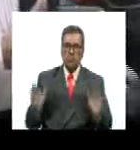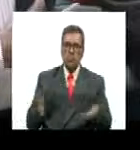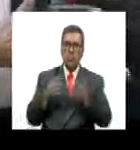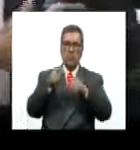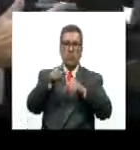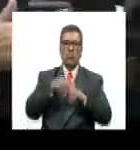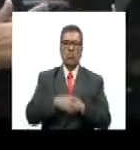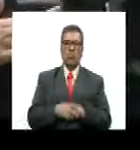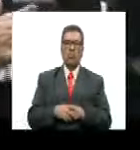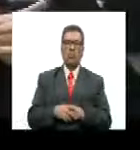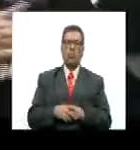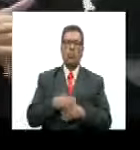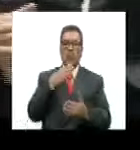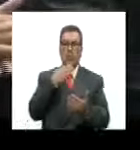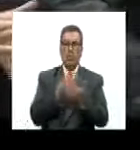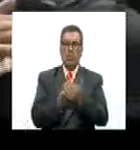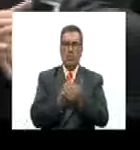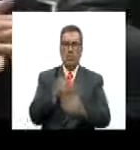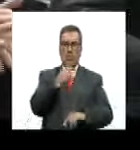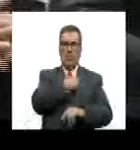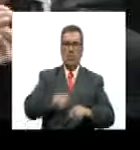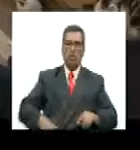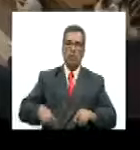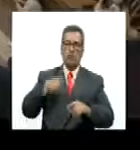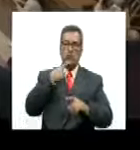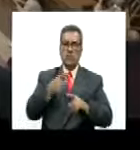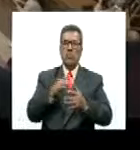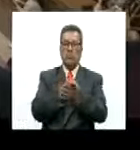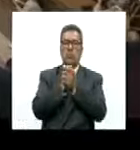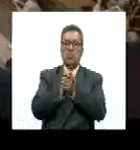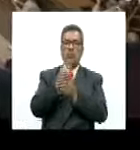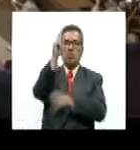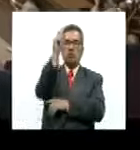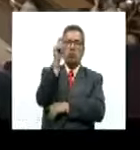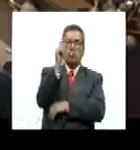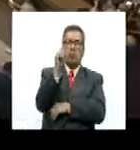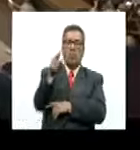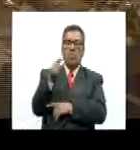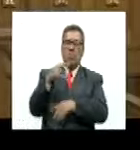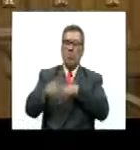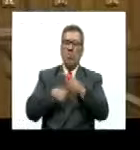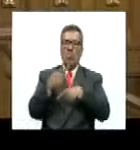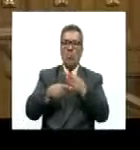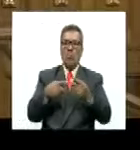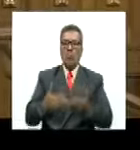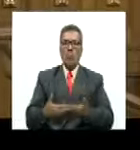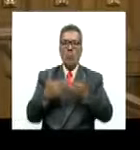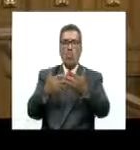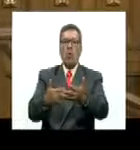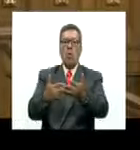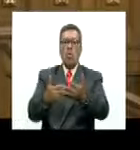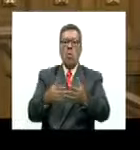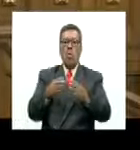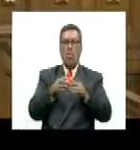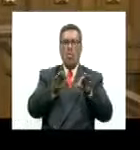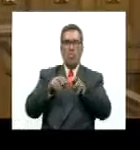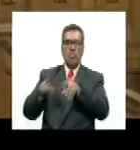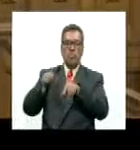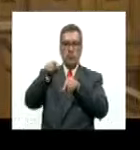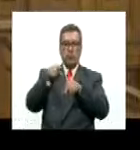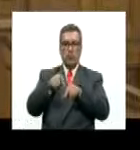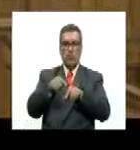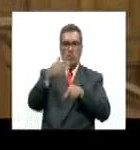difusión. Muchas gracias, presidente. Gracias, colegas diputados. Procedo a entregar a la ciudadana secretaria